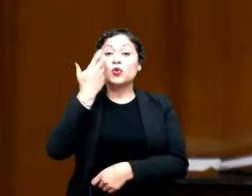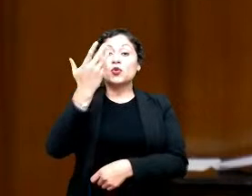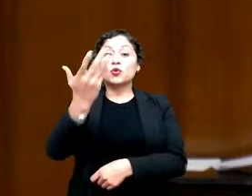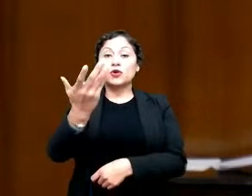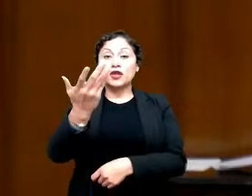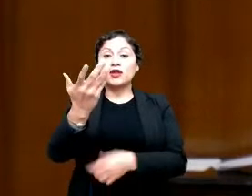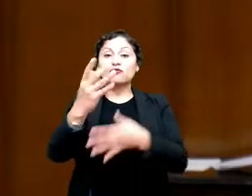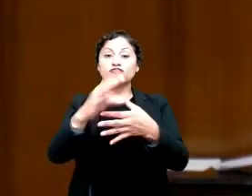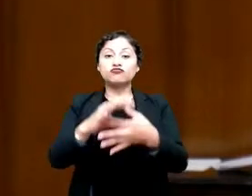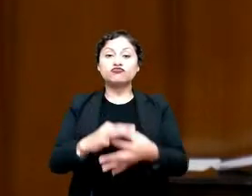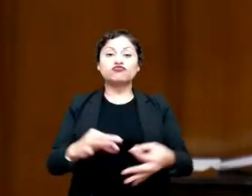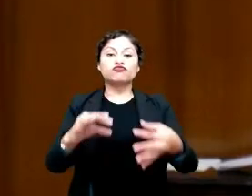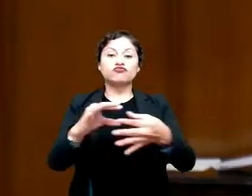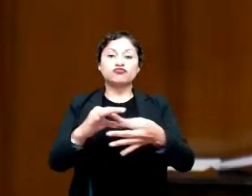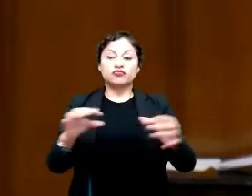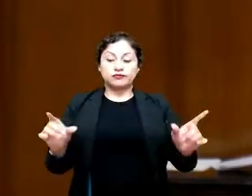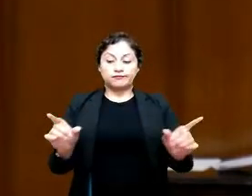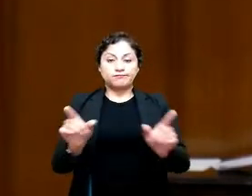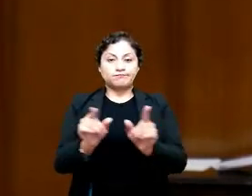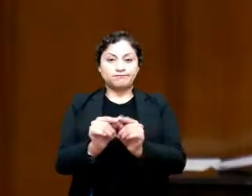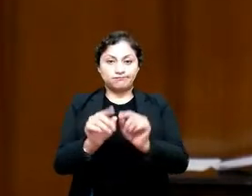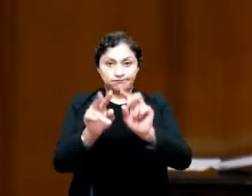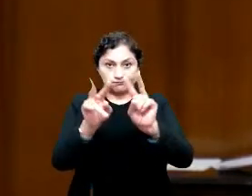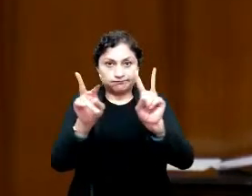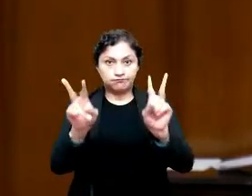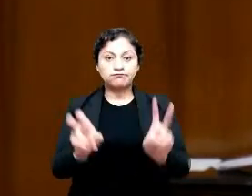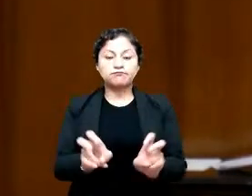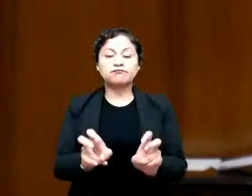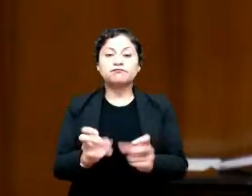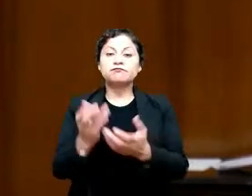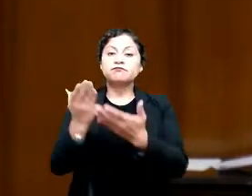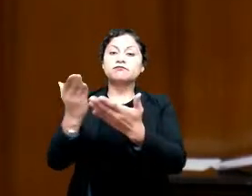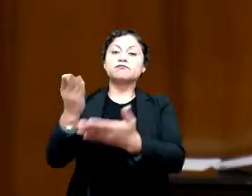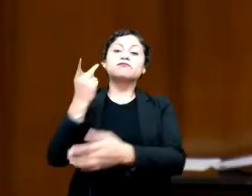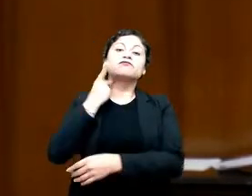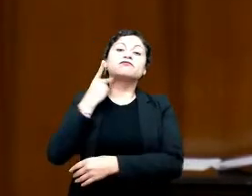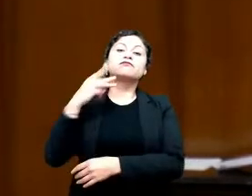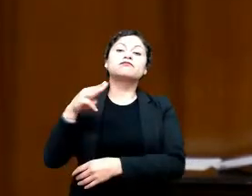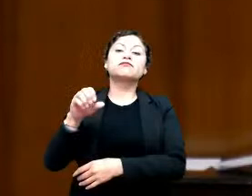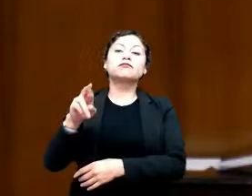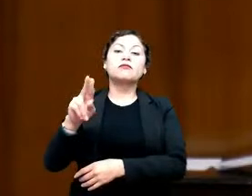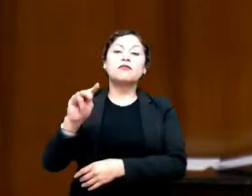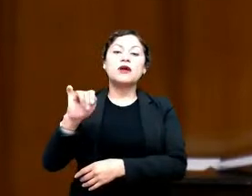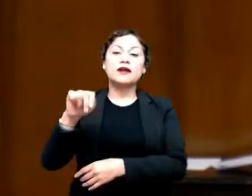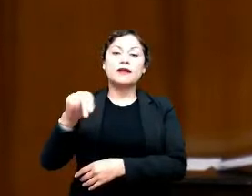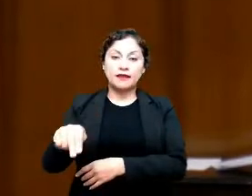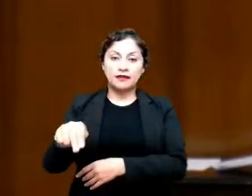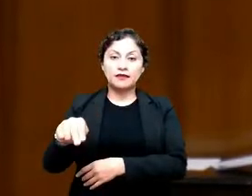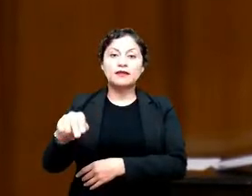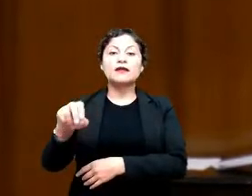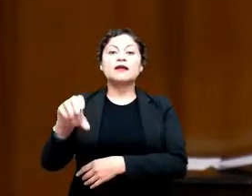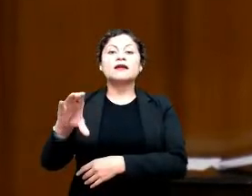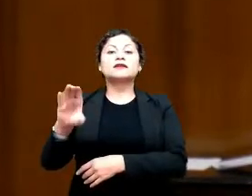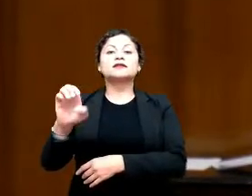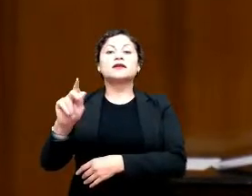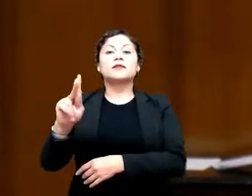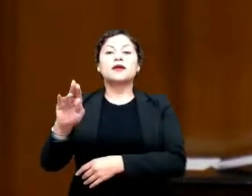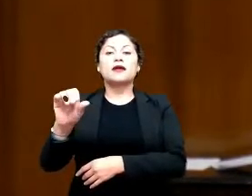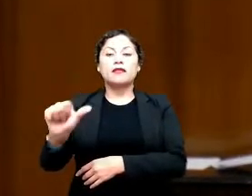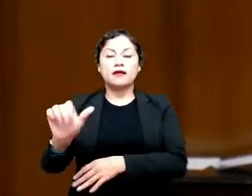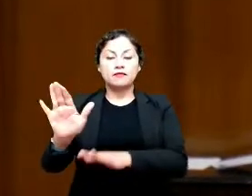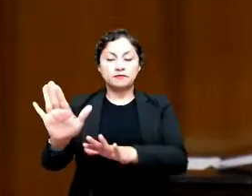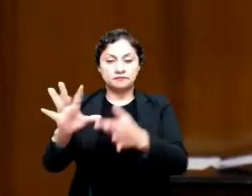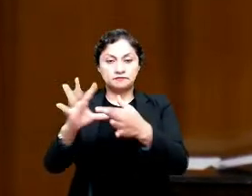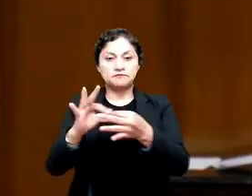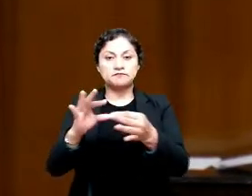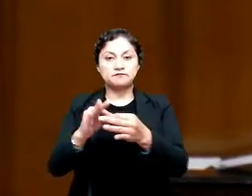hacer más resumen del tema. Al diputado Martín Cepeda le comento, se ha buscado fortalecer la